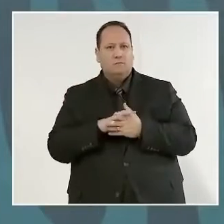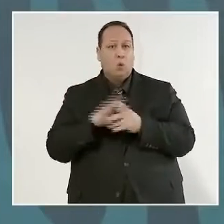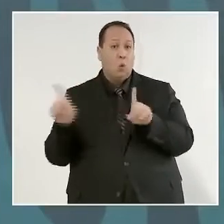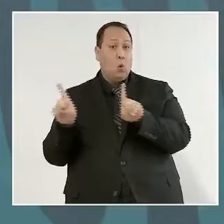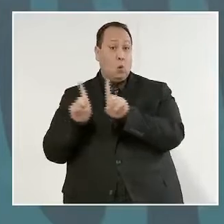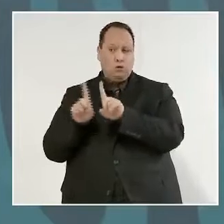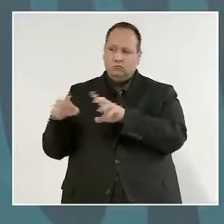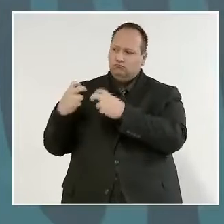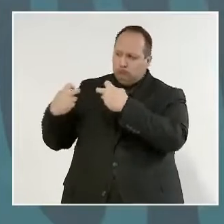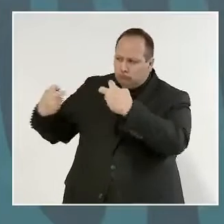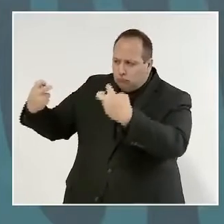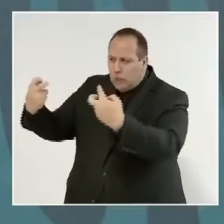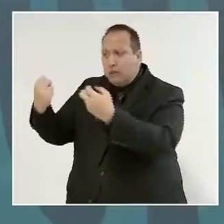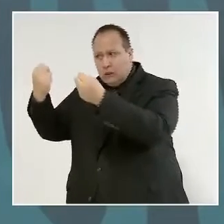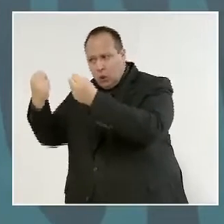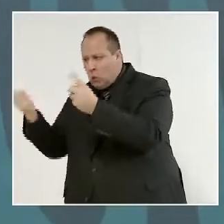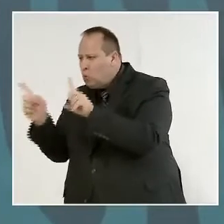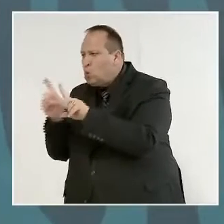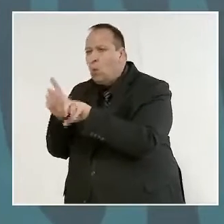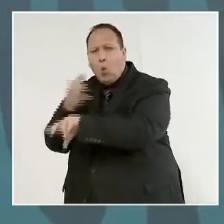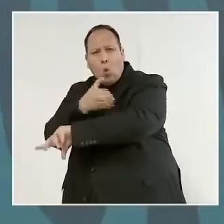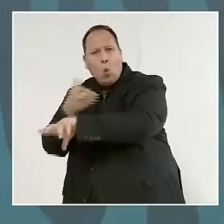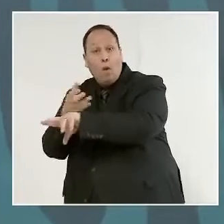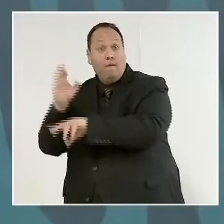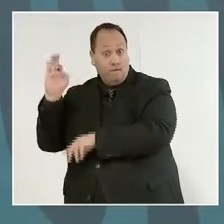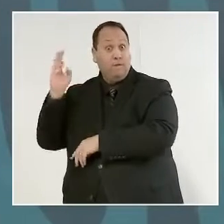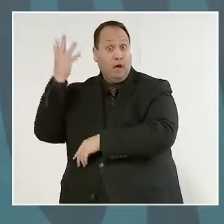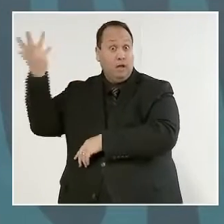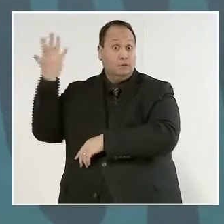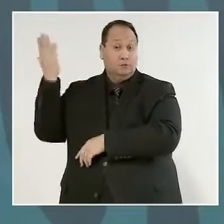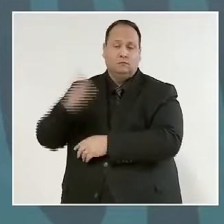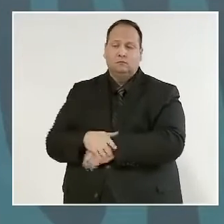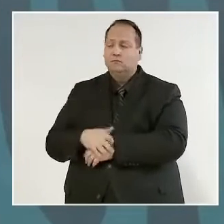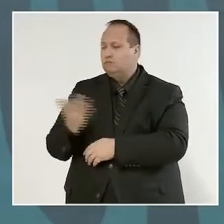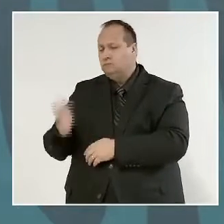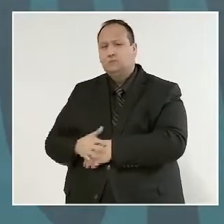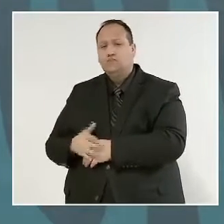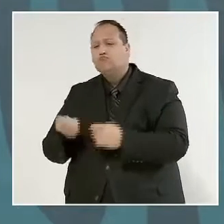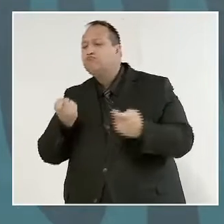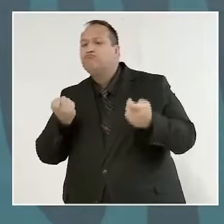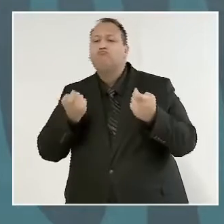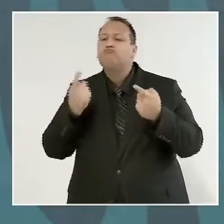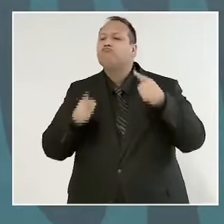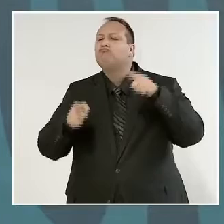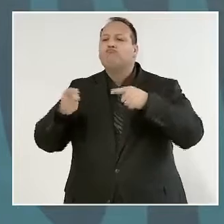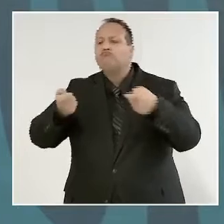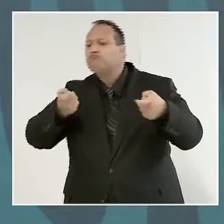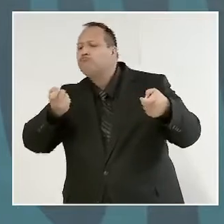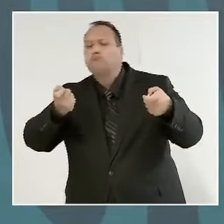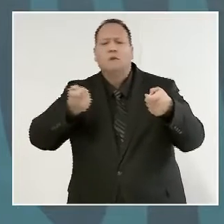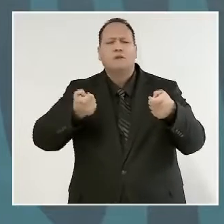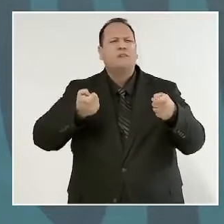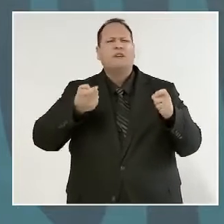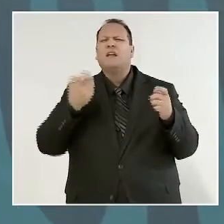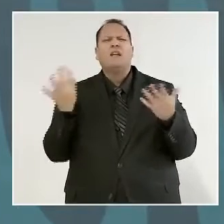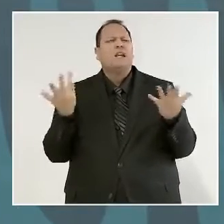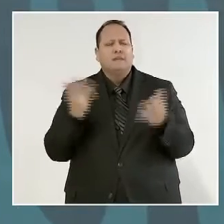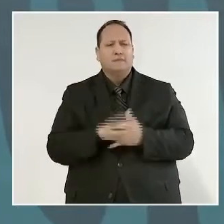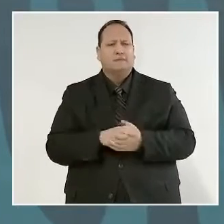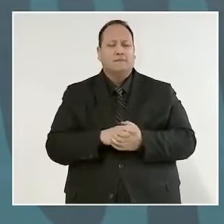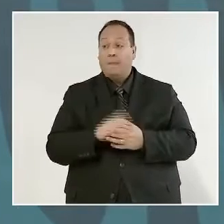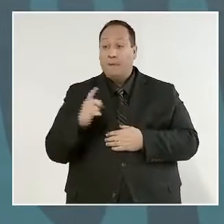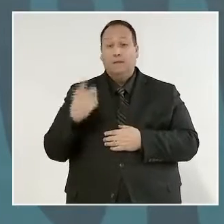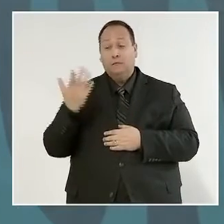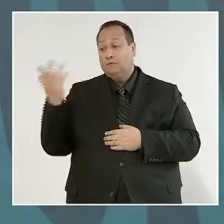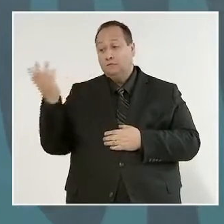Acompañado del Gabinete de Seguridad Federal, dirige una estrategia que consiste en